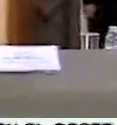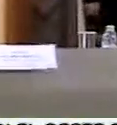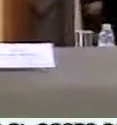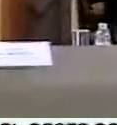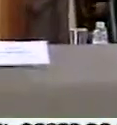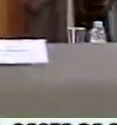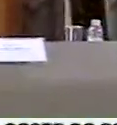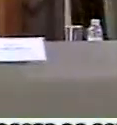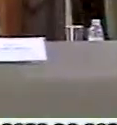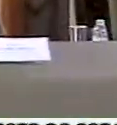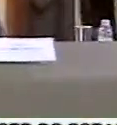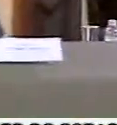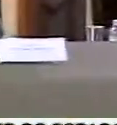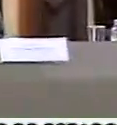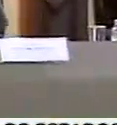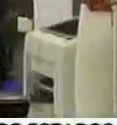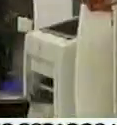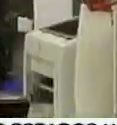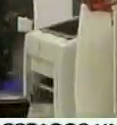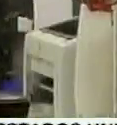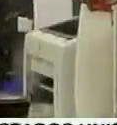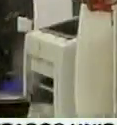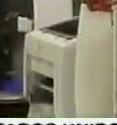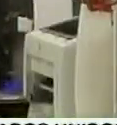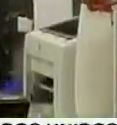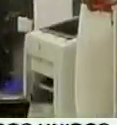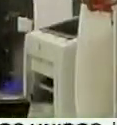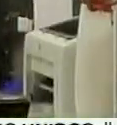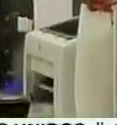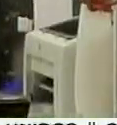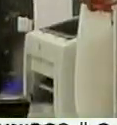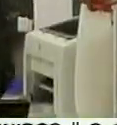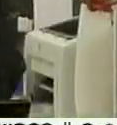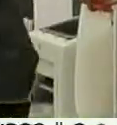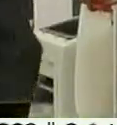sobre el ensayo electoral constituyente de hace un día en Venezuela.